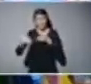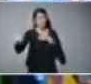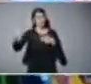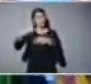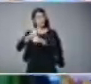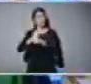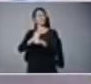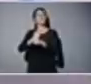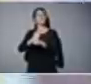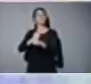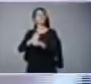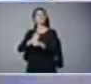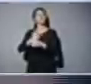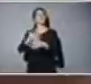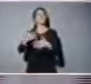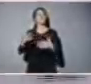oscuro.